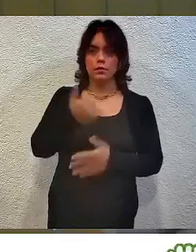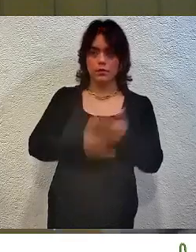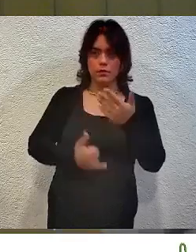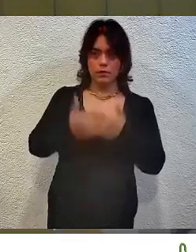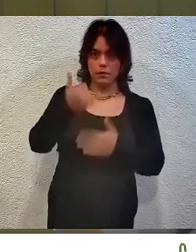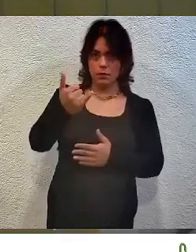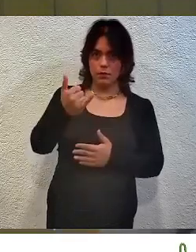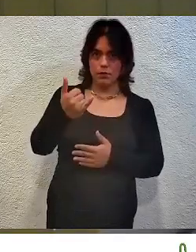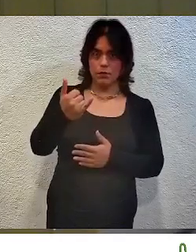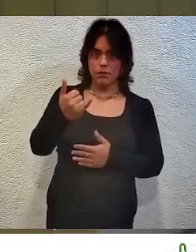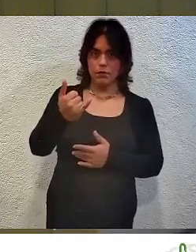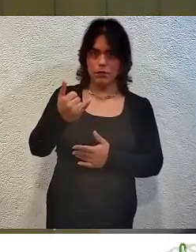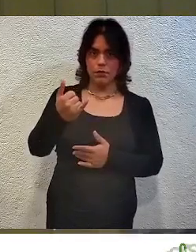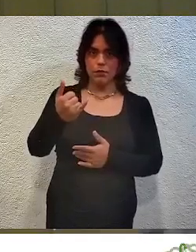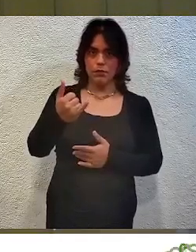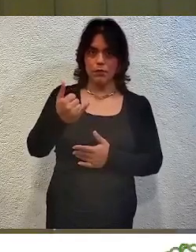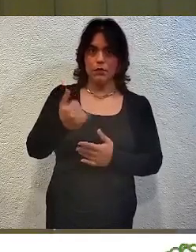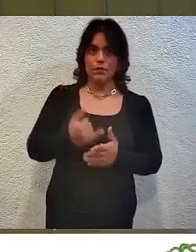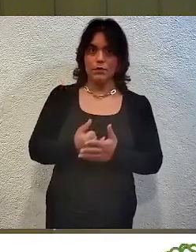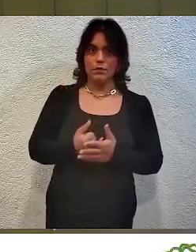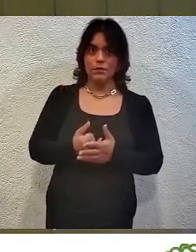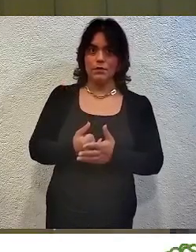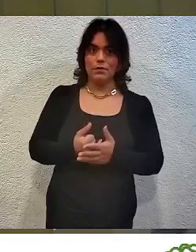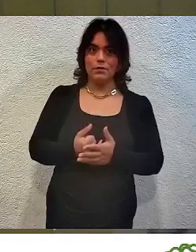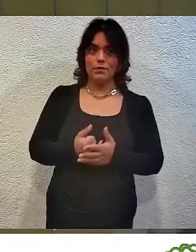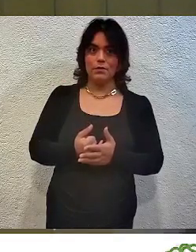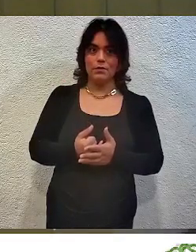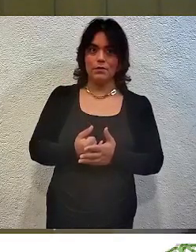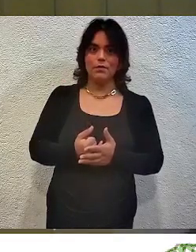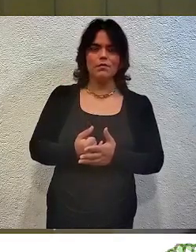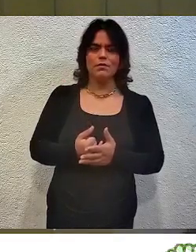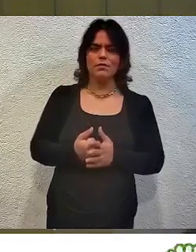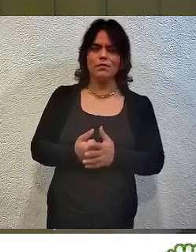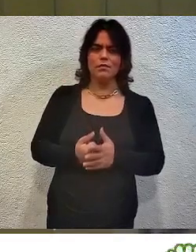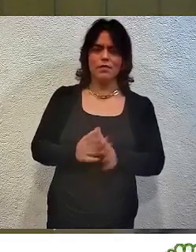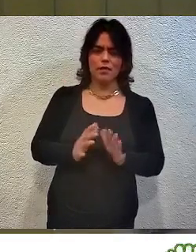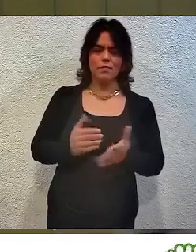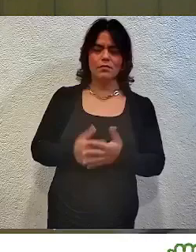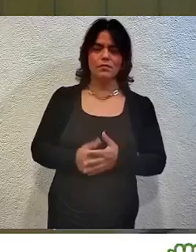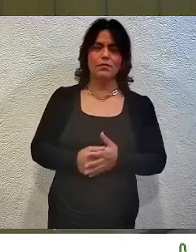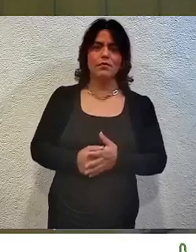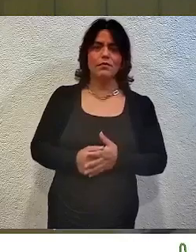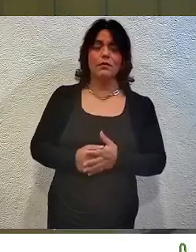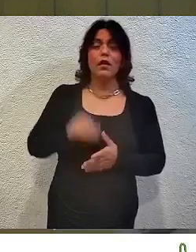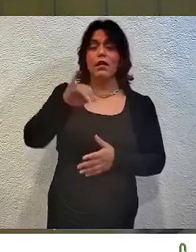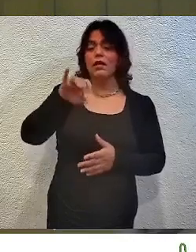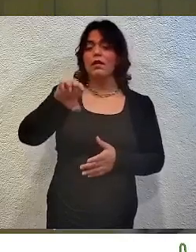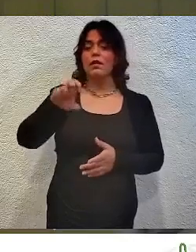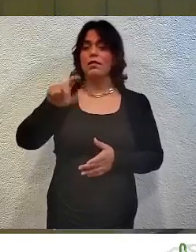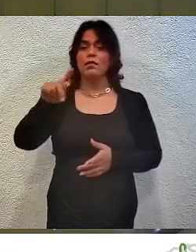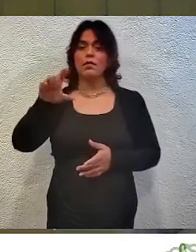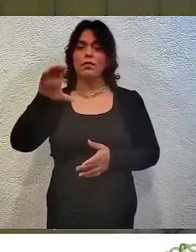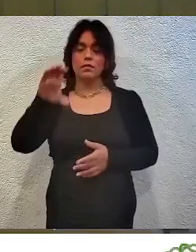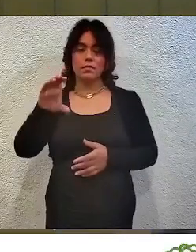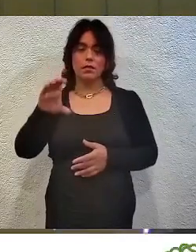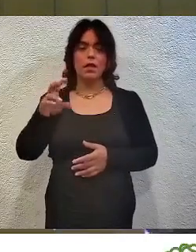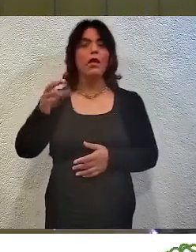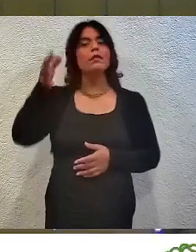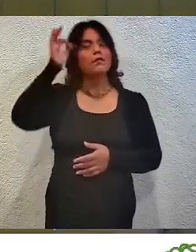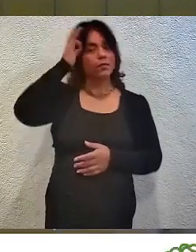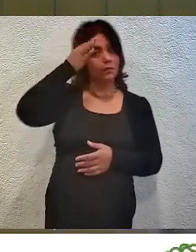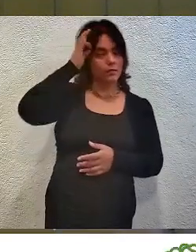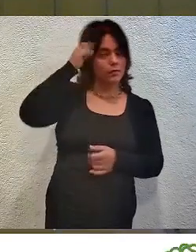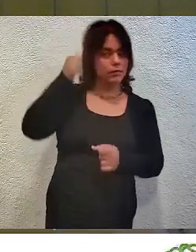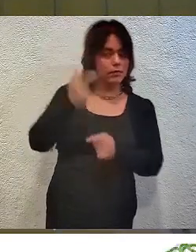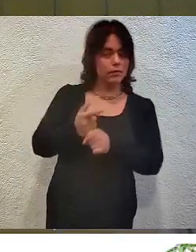relativo al juicio para dirimir los conflictos entre el Instituto Electoral y sus servidores públicos, identificado